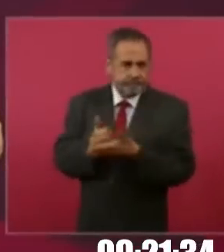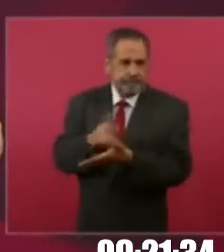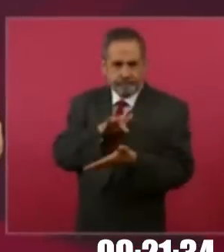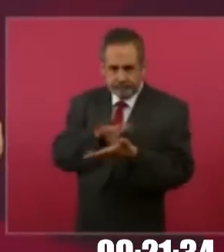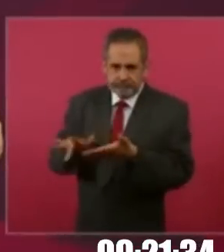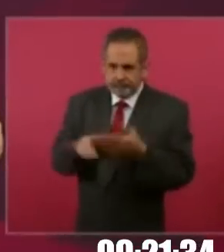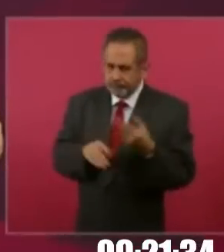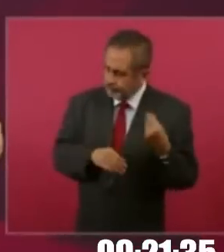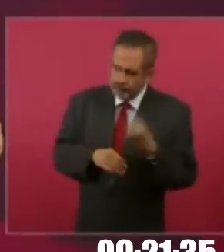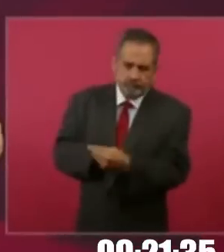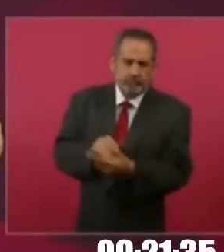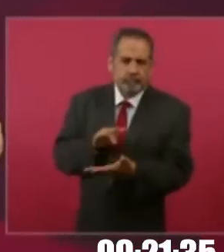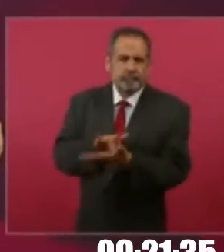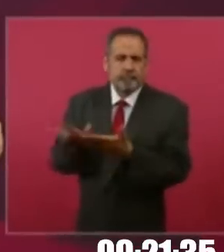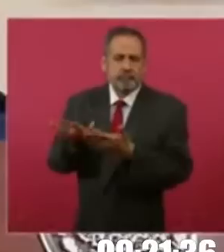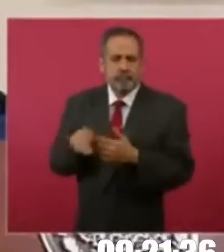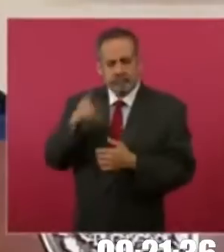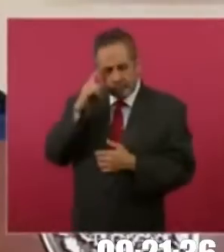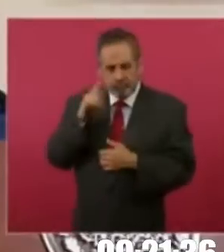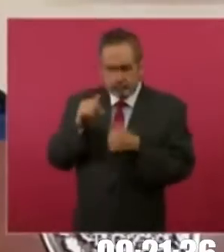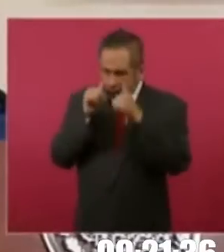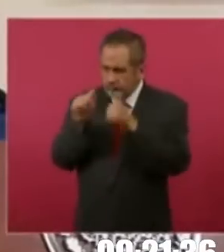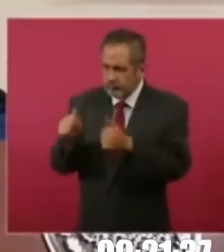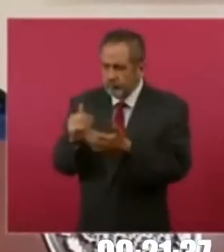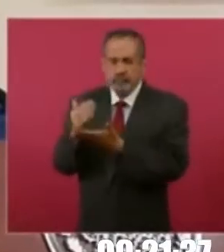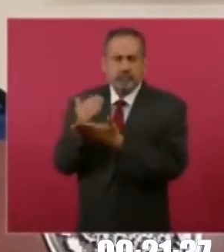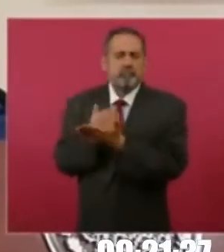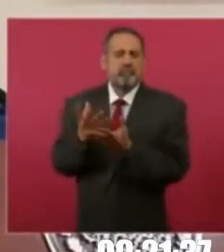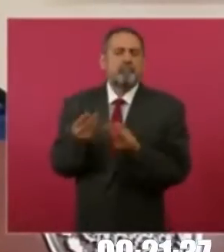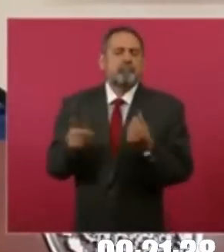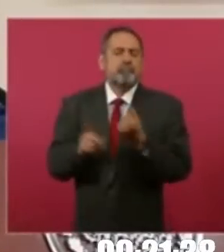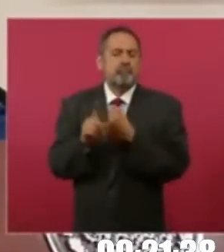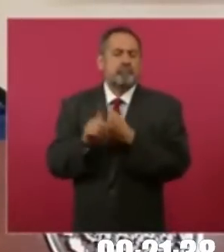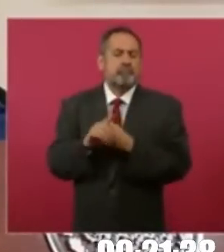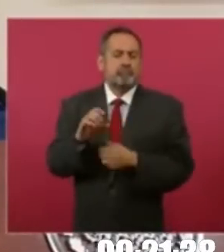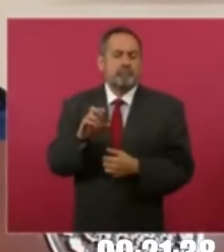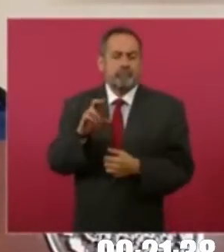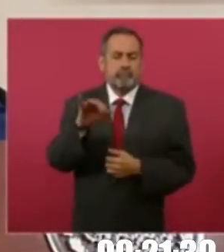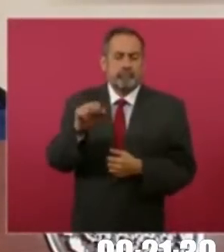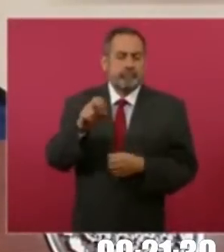ayuden no atender esa crisis